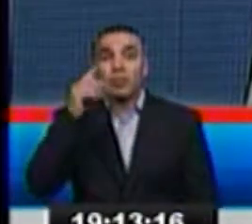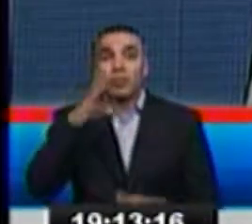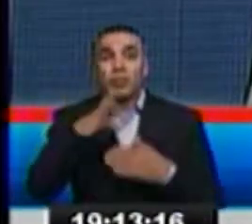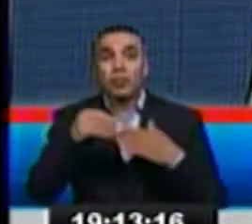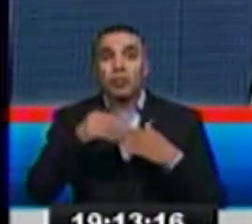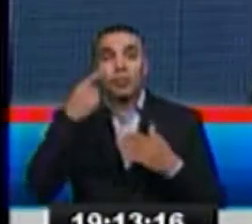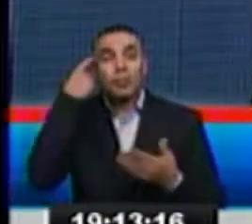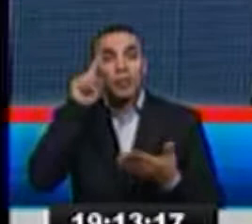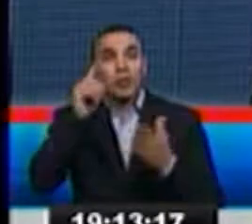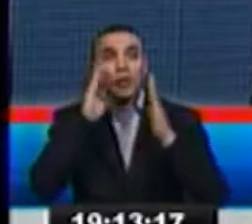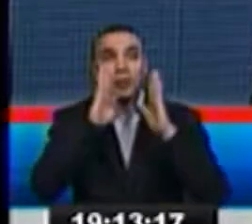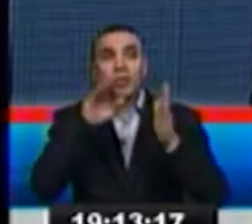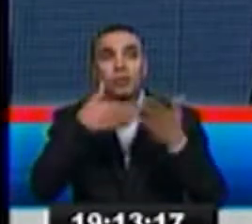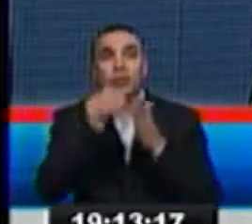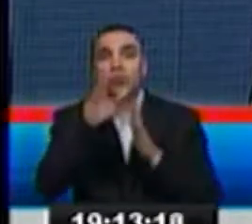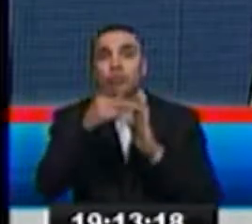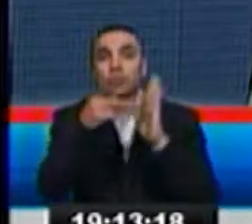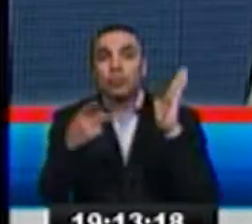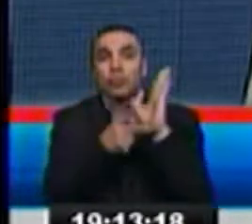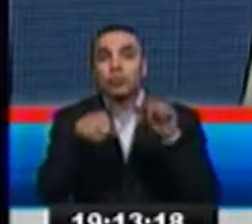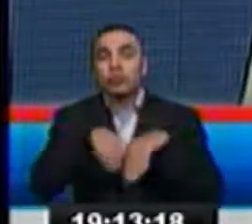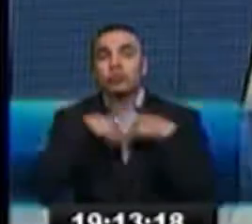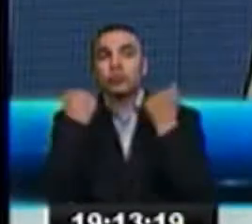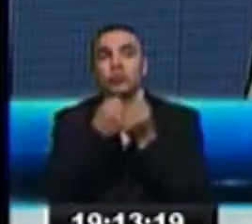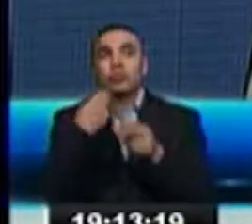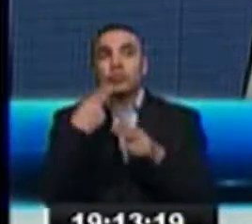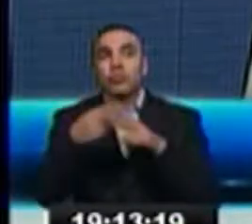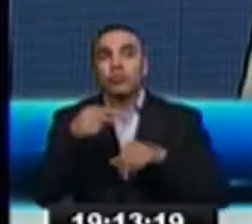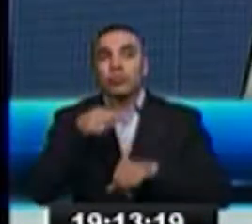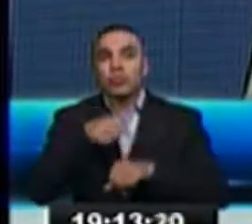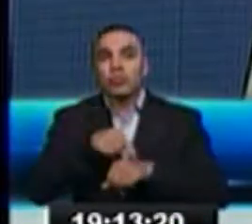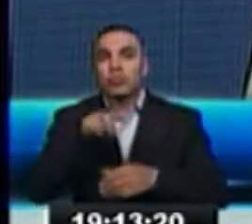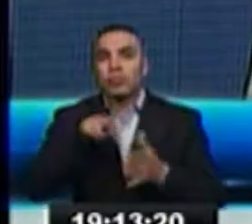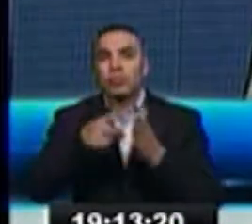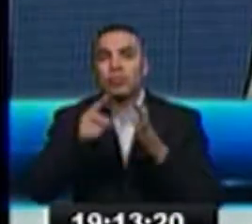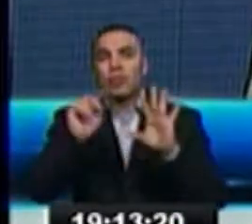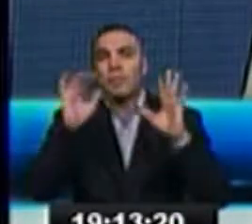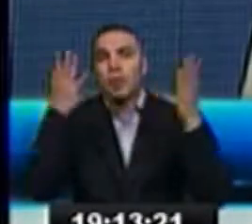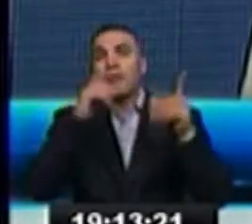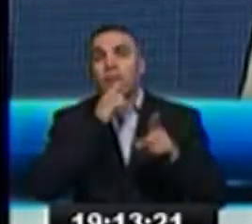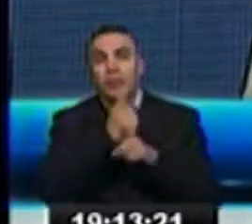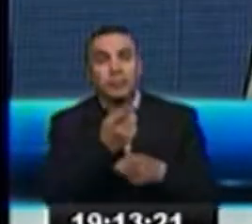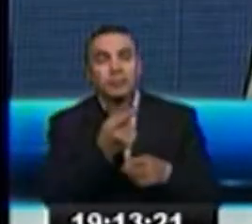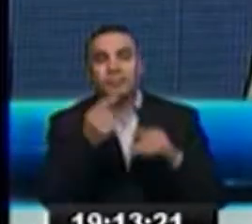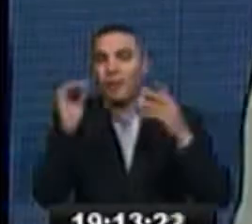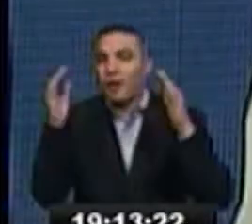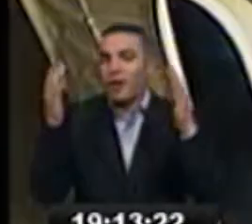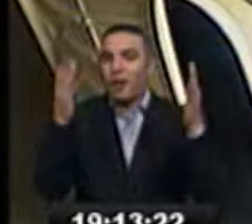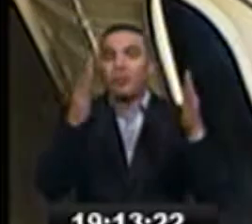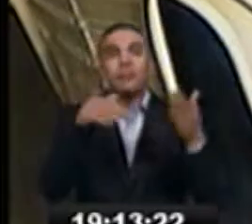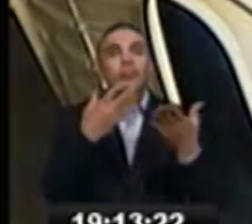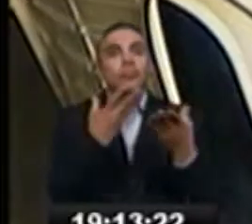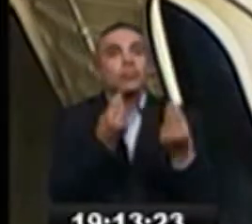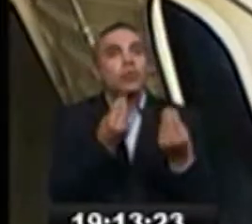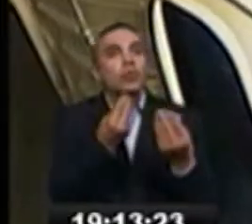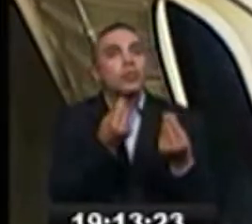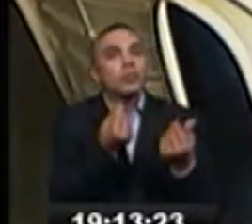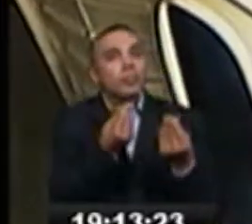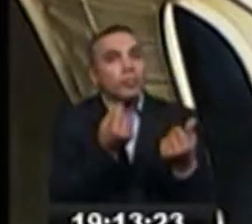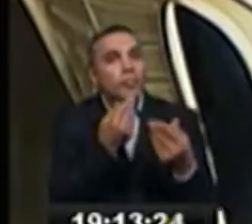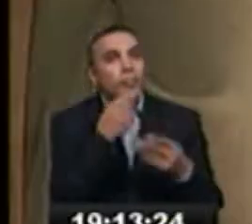350 millones de dólares para atenderlos en sus programas sociales en los próximos años. Eso merece un aplauso, ¿verdad? Eso es muchísimo